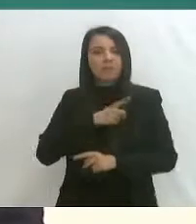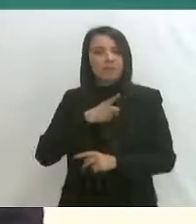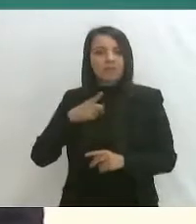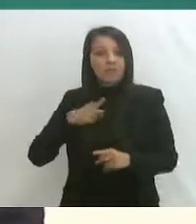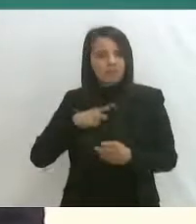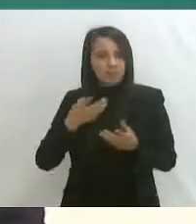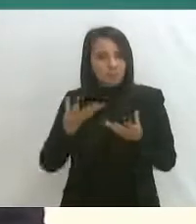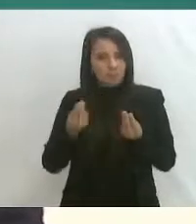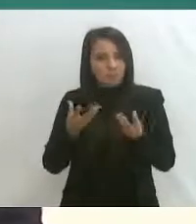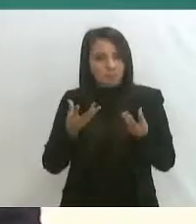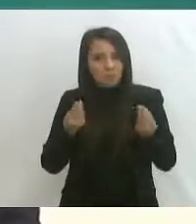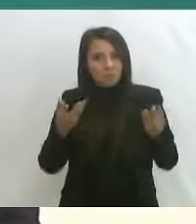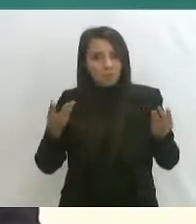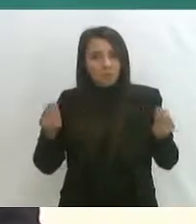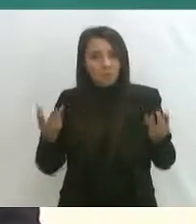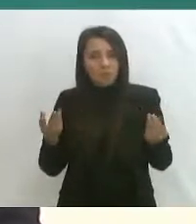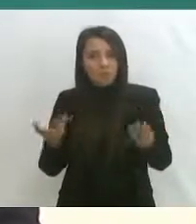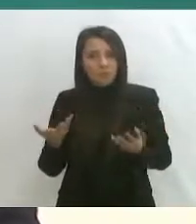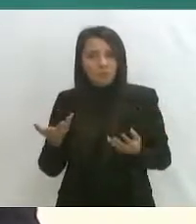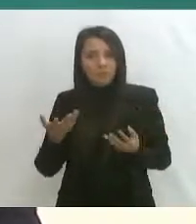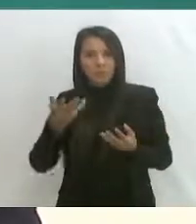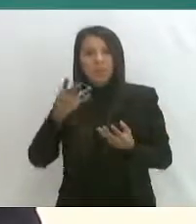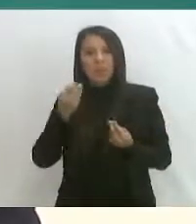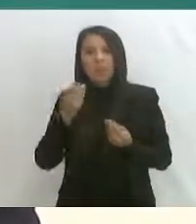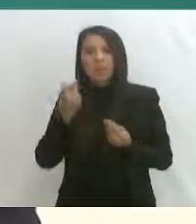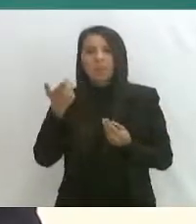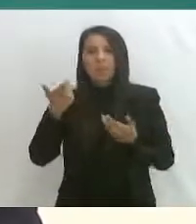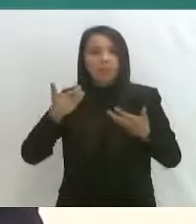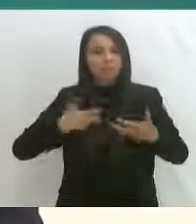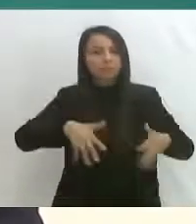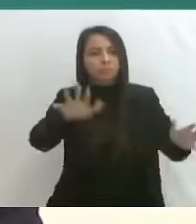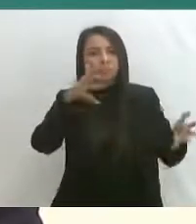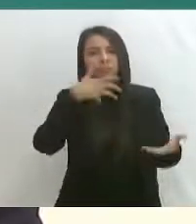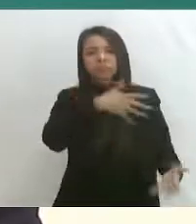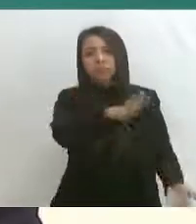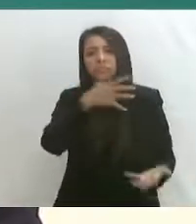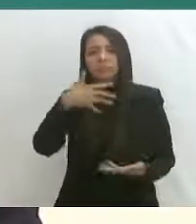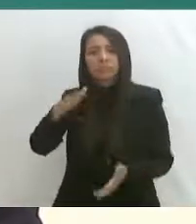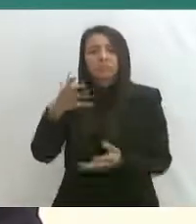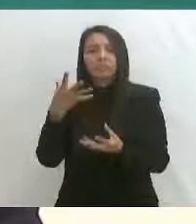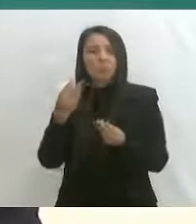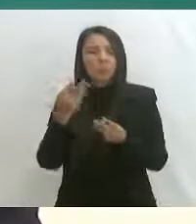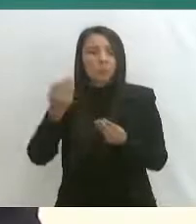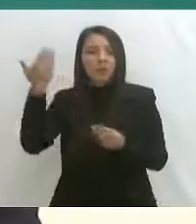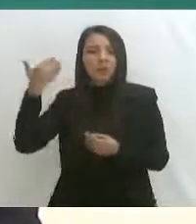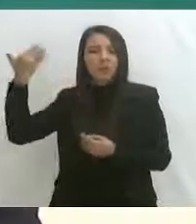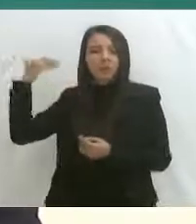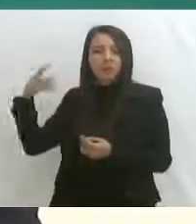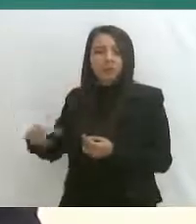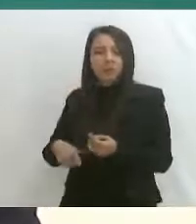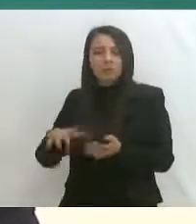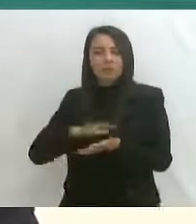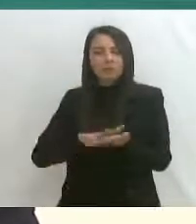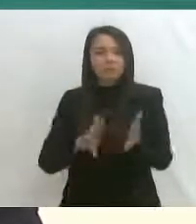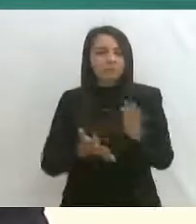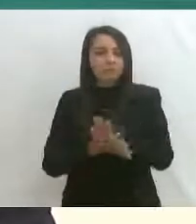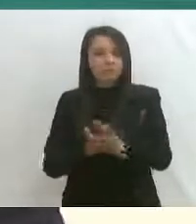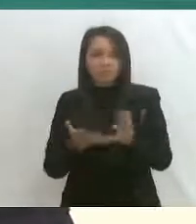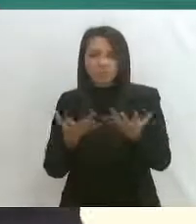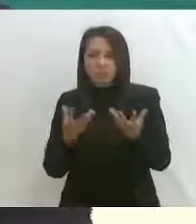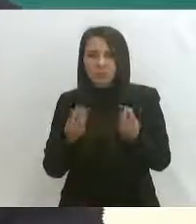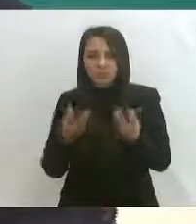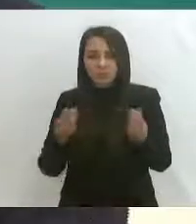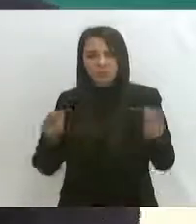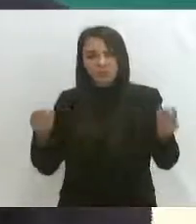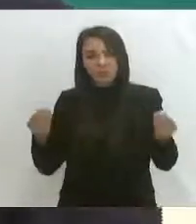porque hubo mucho derroche y mucha corrupción en los gobiernos anteriores. Por eso